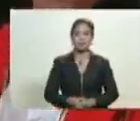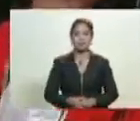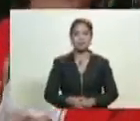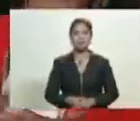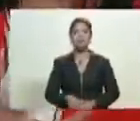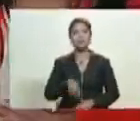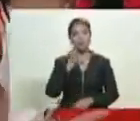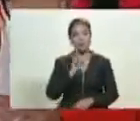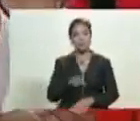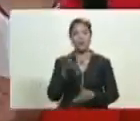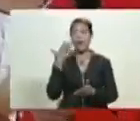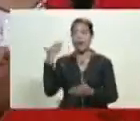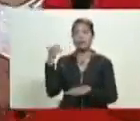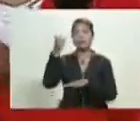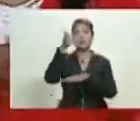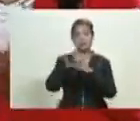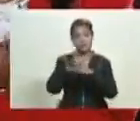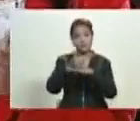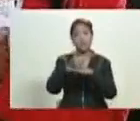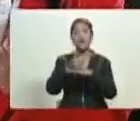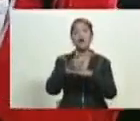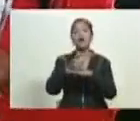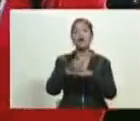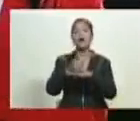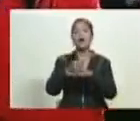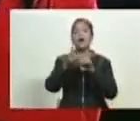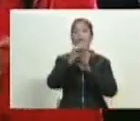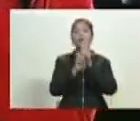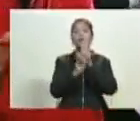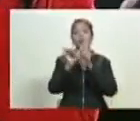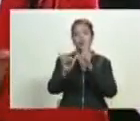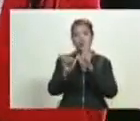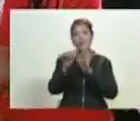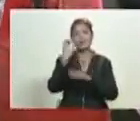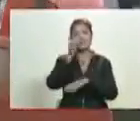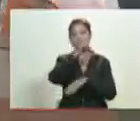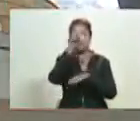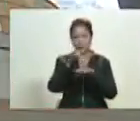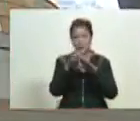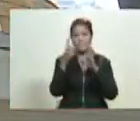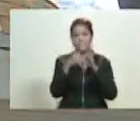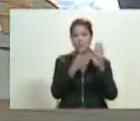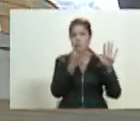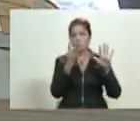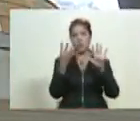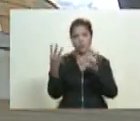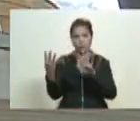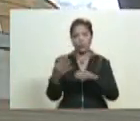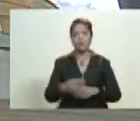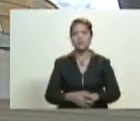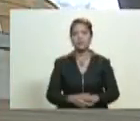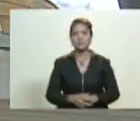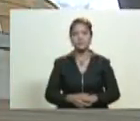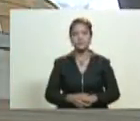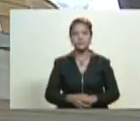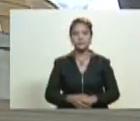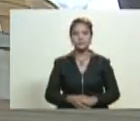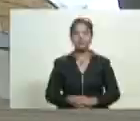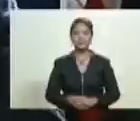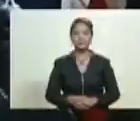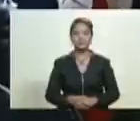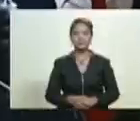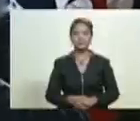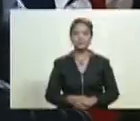También estuvo en la directiva de la Asamblea Nacional Constituyente del año 1999.